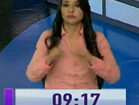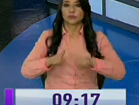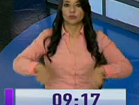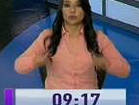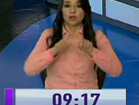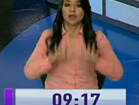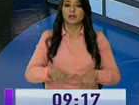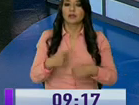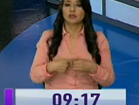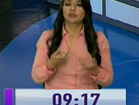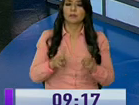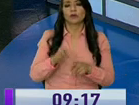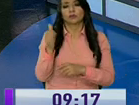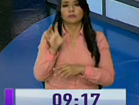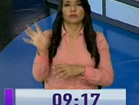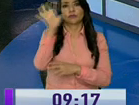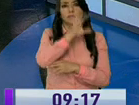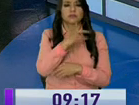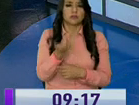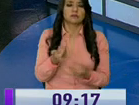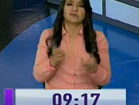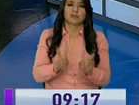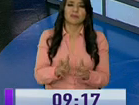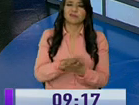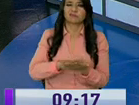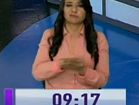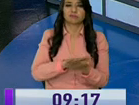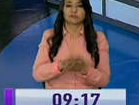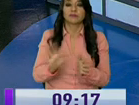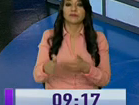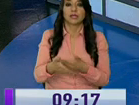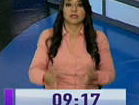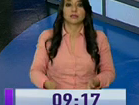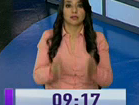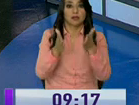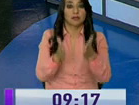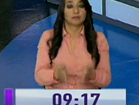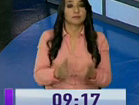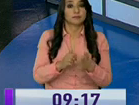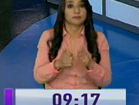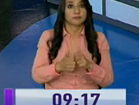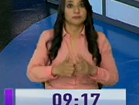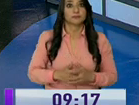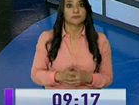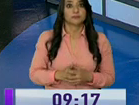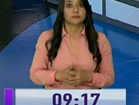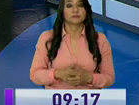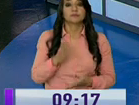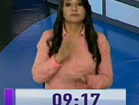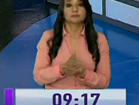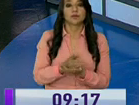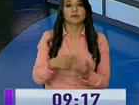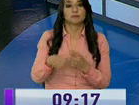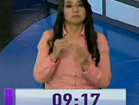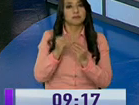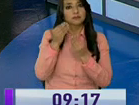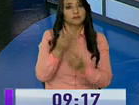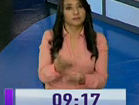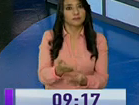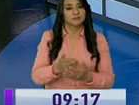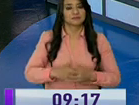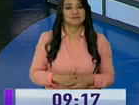de la ciudad y también en otras provincias en donde hay también desmanes y cierre de vías que están inhabilitadas. Bueno, vamos a un corte comercial y volvemos con